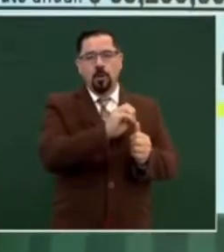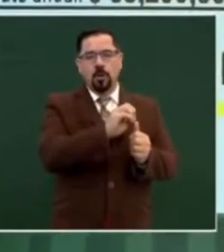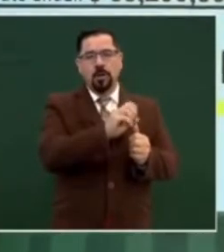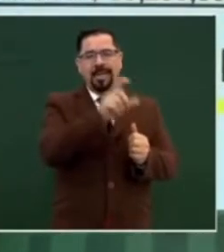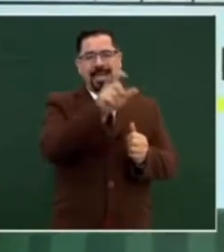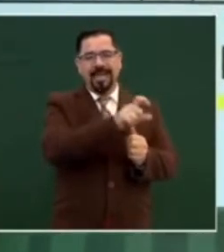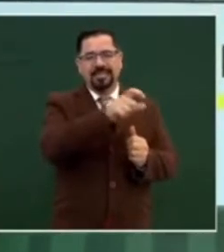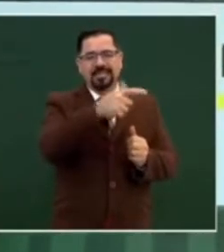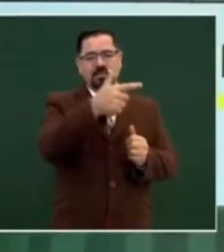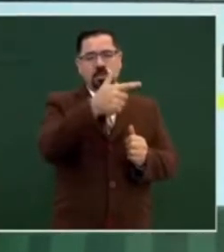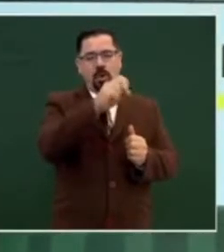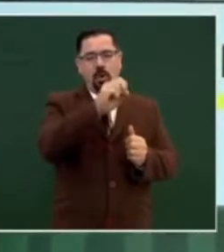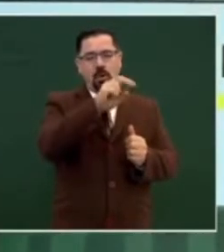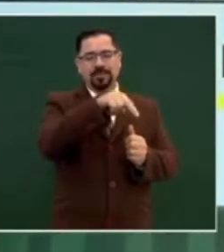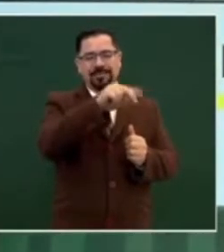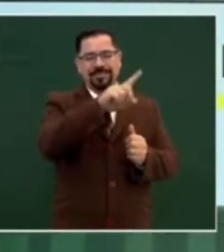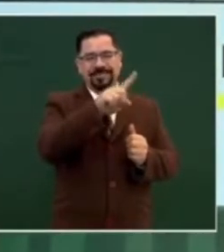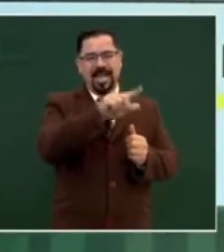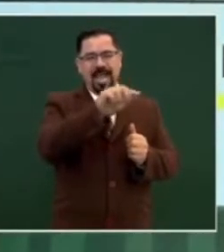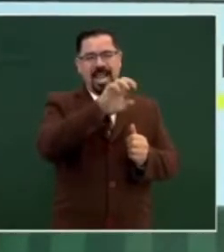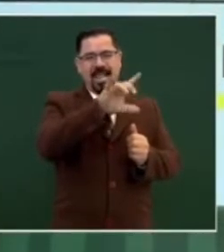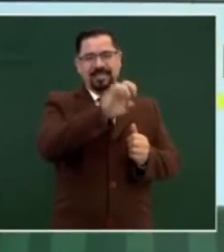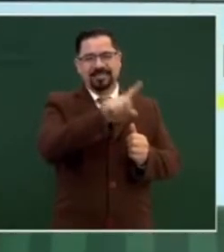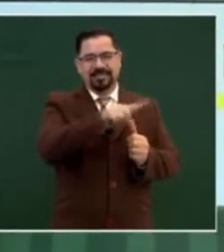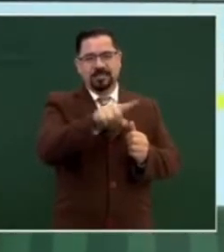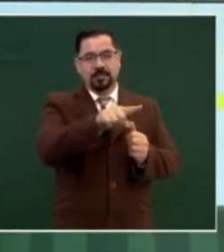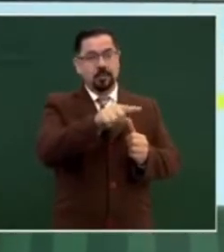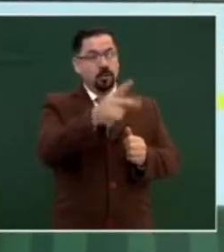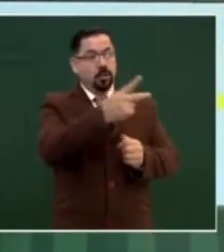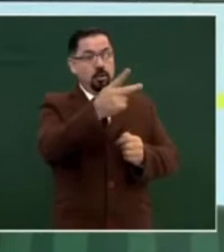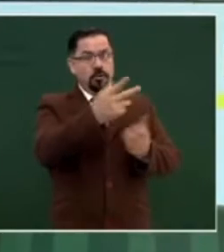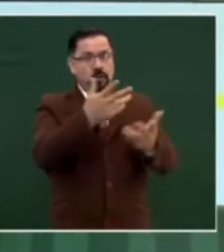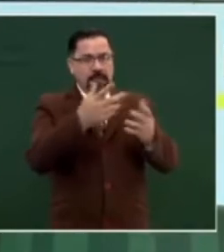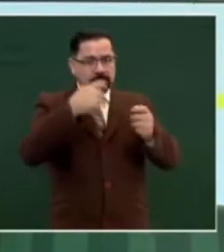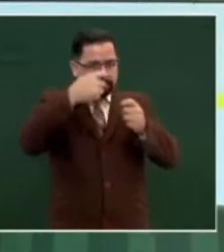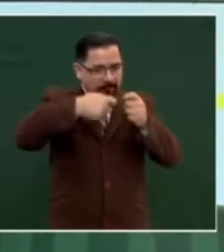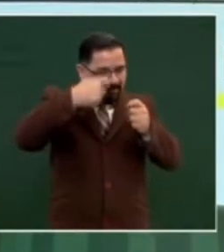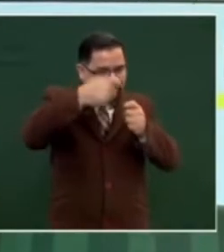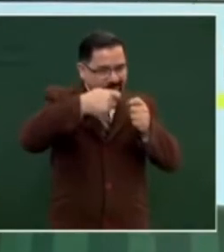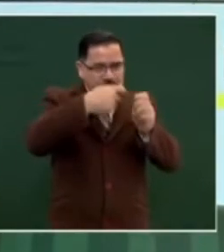maestros cuando querían imponer la llamada reforma educativa